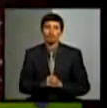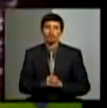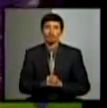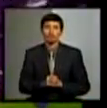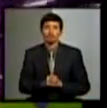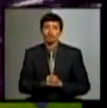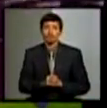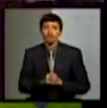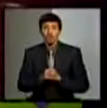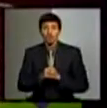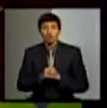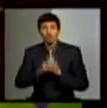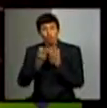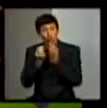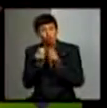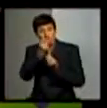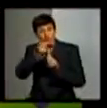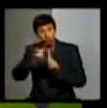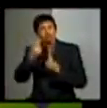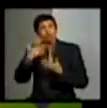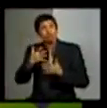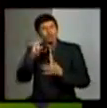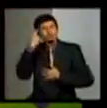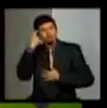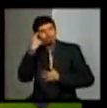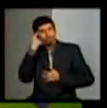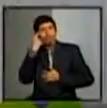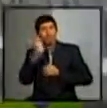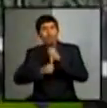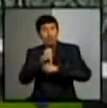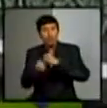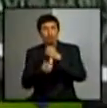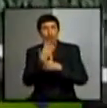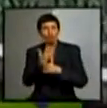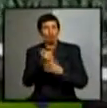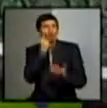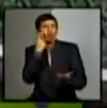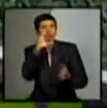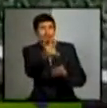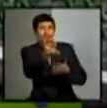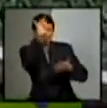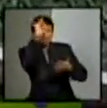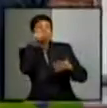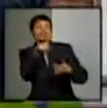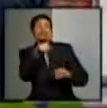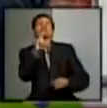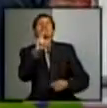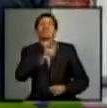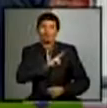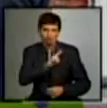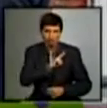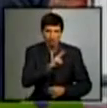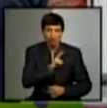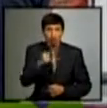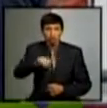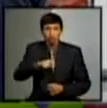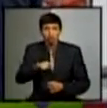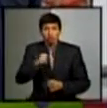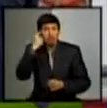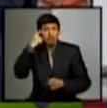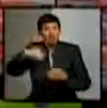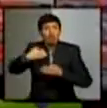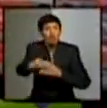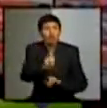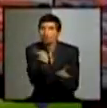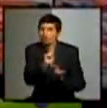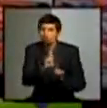Pero muchos ya piensan en Año Nuevo y para eso Valparaíso es la mejor alternativa. Y no es que nos estemos adelantando,